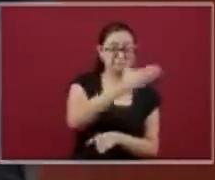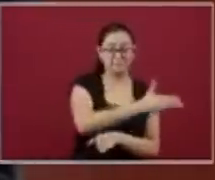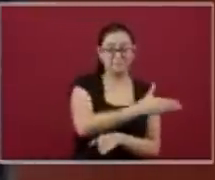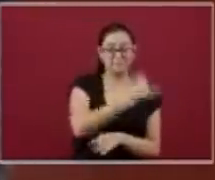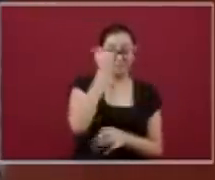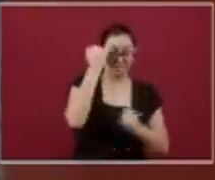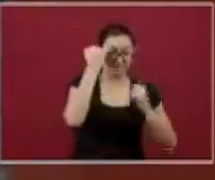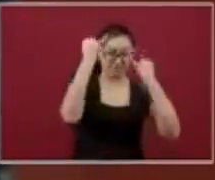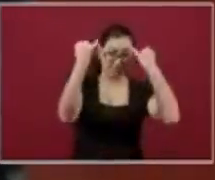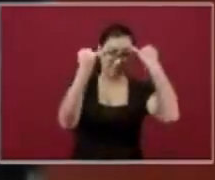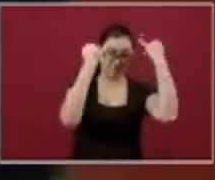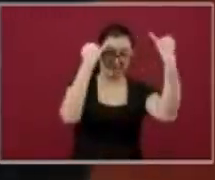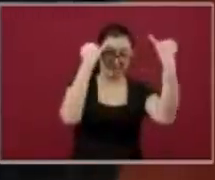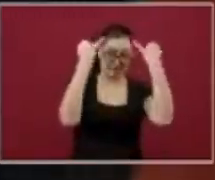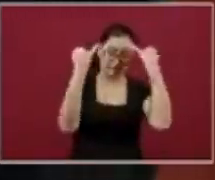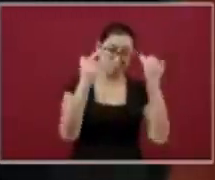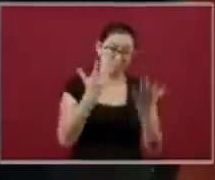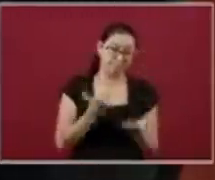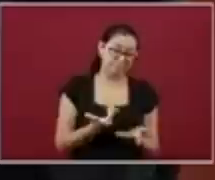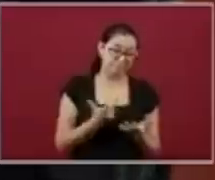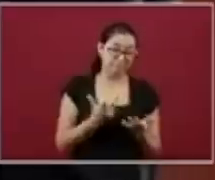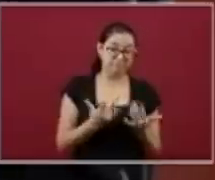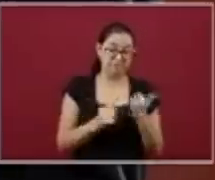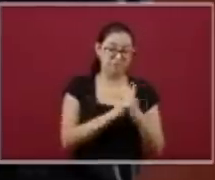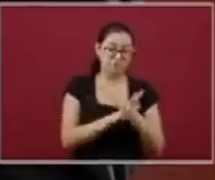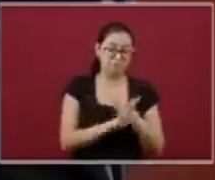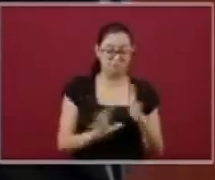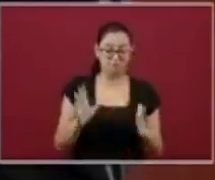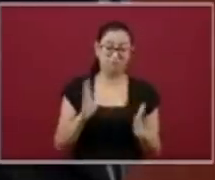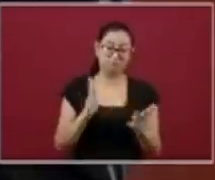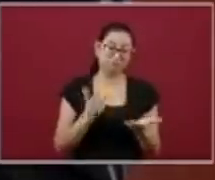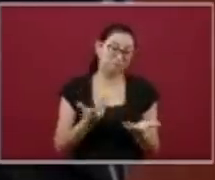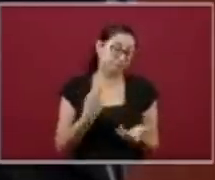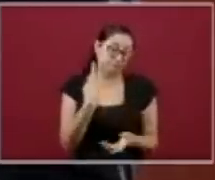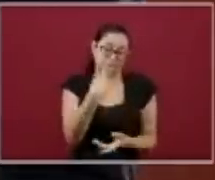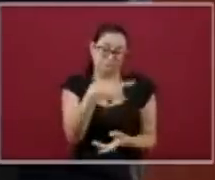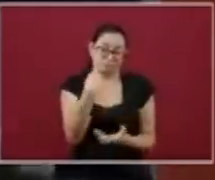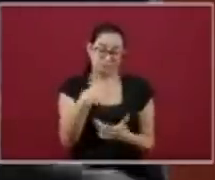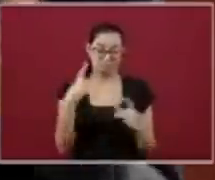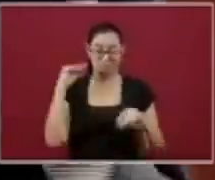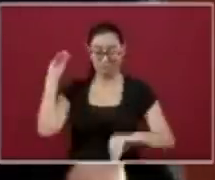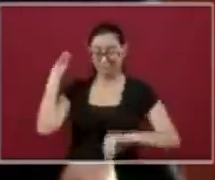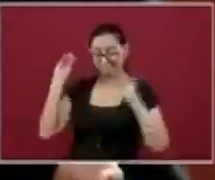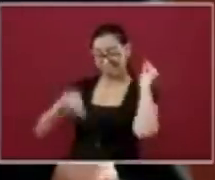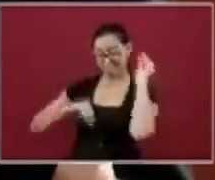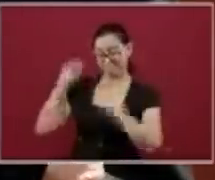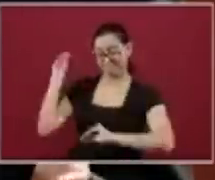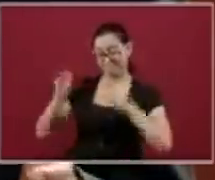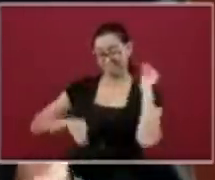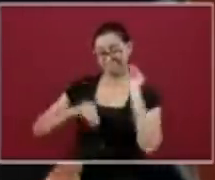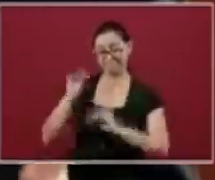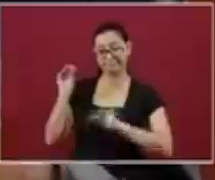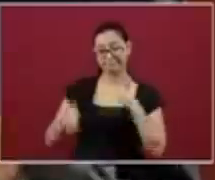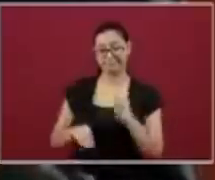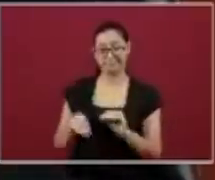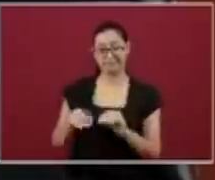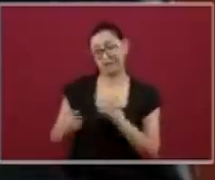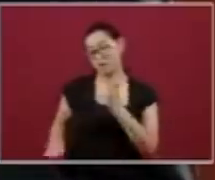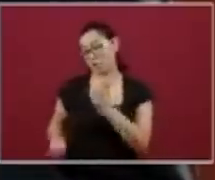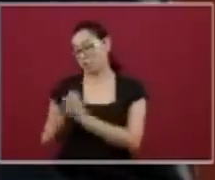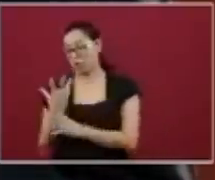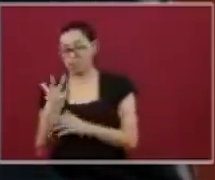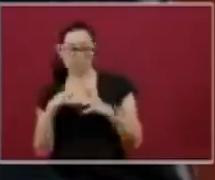traían pues la información y los nuevos,